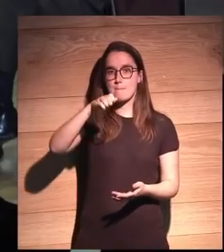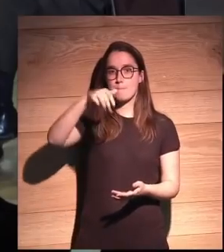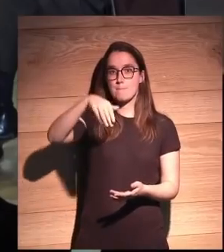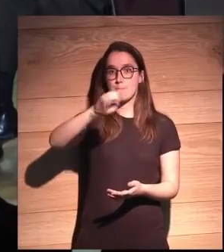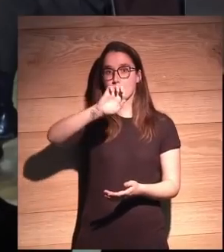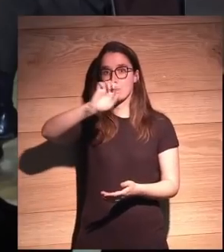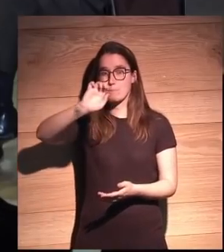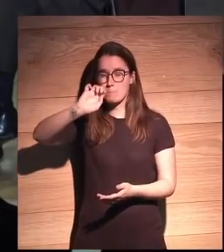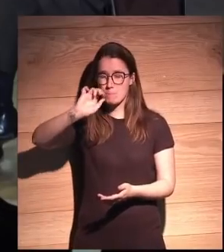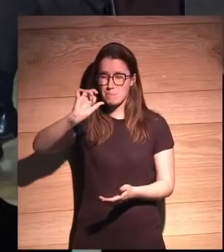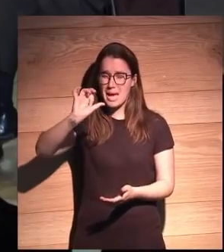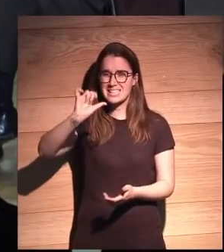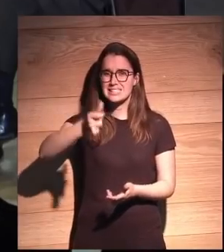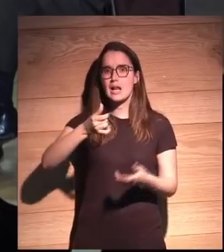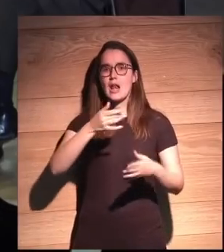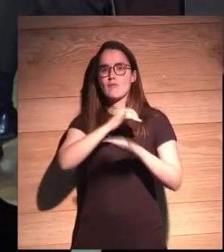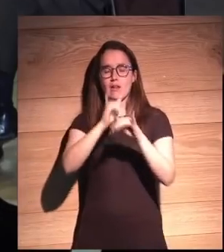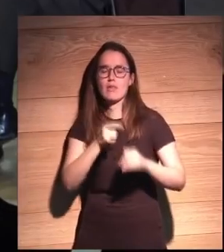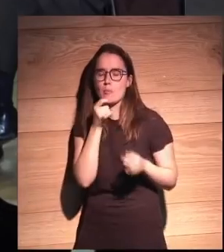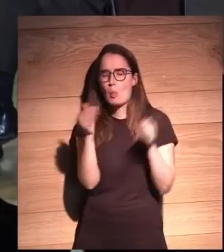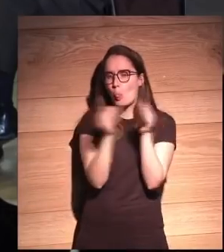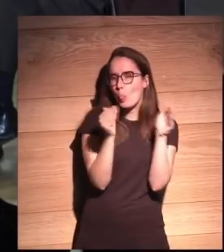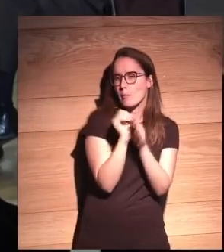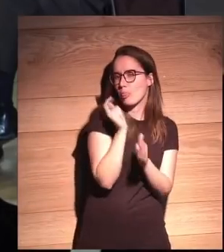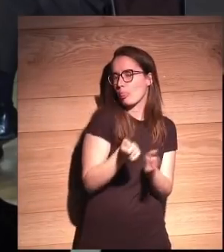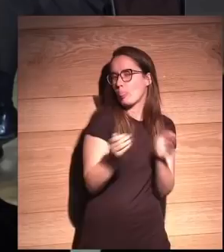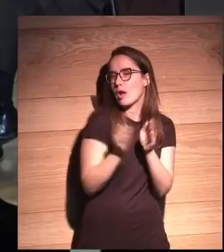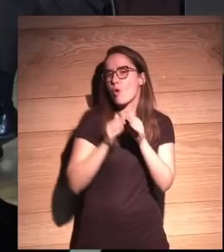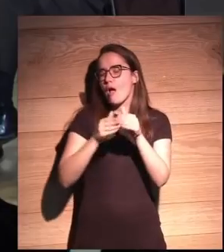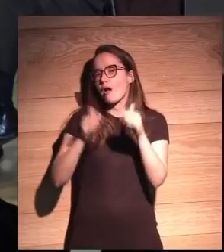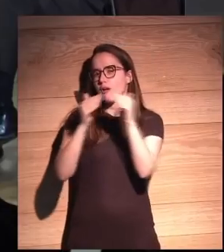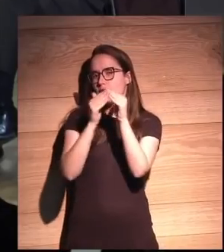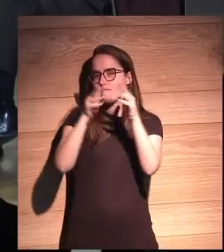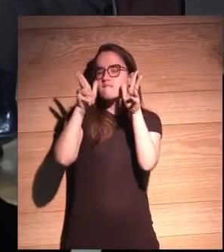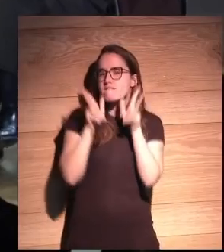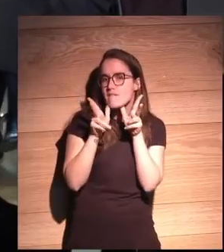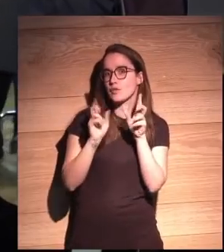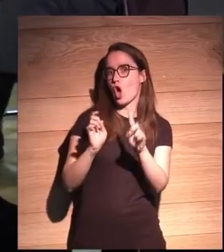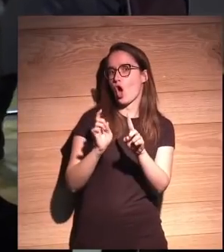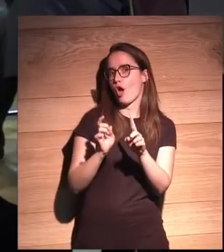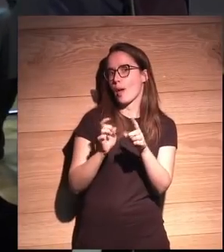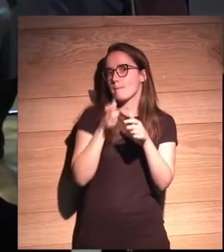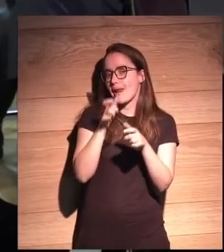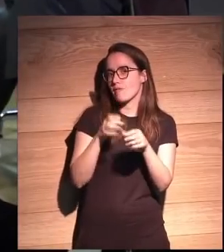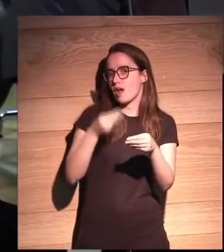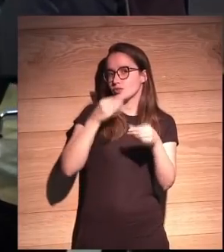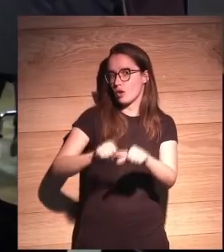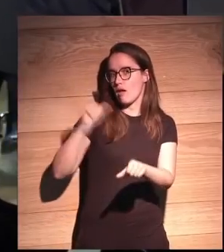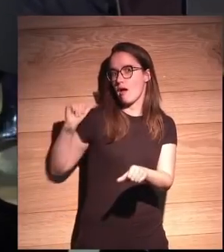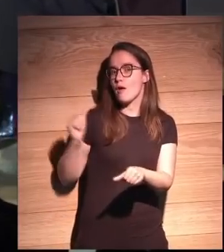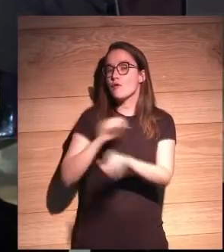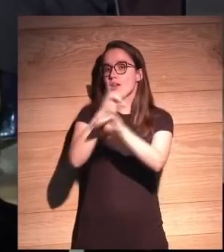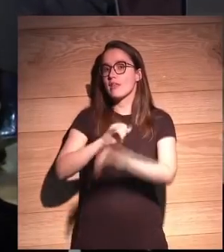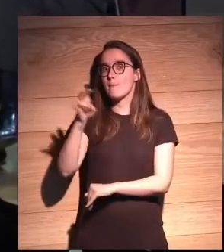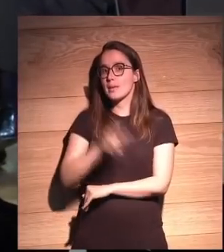la felicidad está hecha de pequeñas cosas, una pequeña fortuna, un pequeño yate, una pequeña mansión. No, etimológicamente la felicidad es